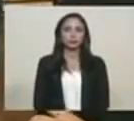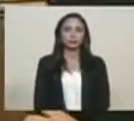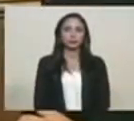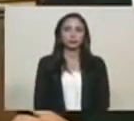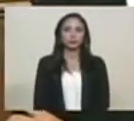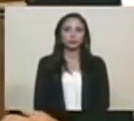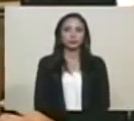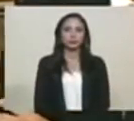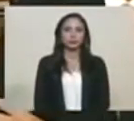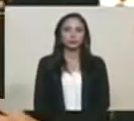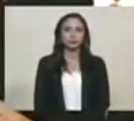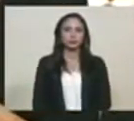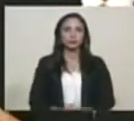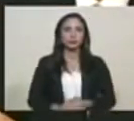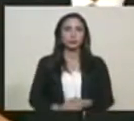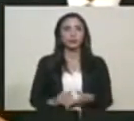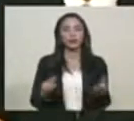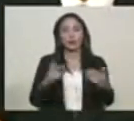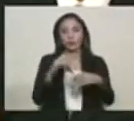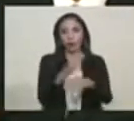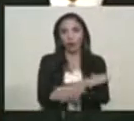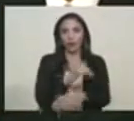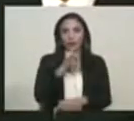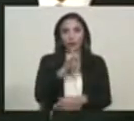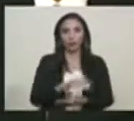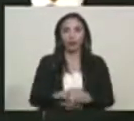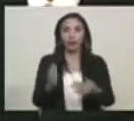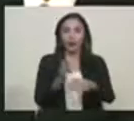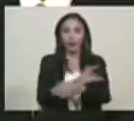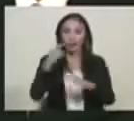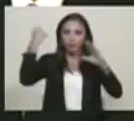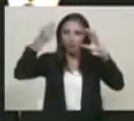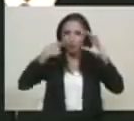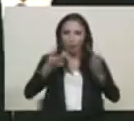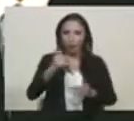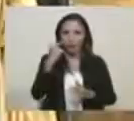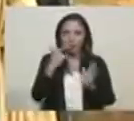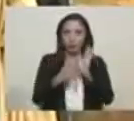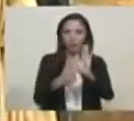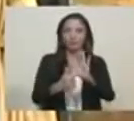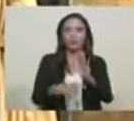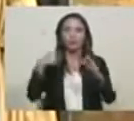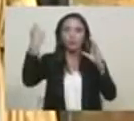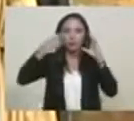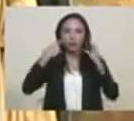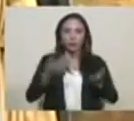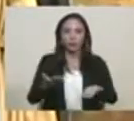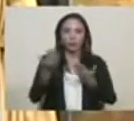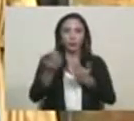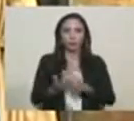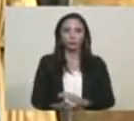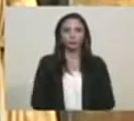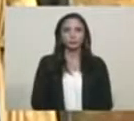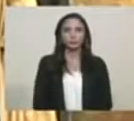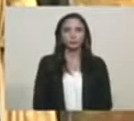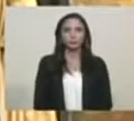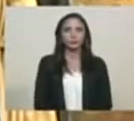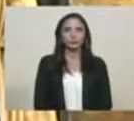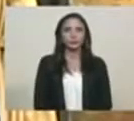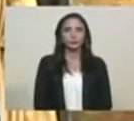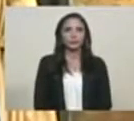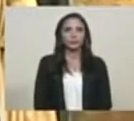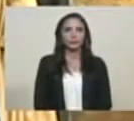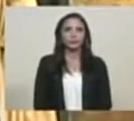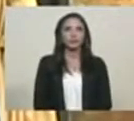y yo quiero que ustedes vean los videos vamos a ver un videito que creo que